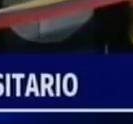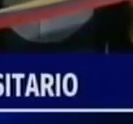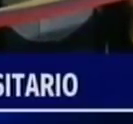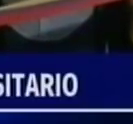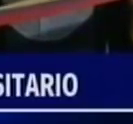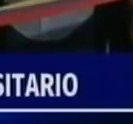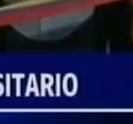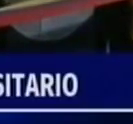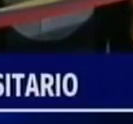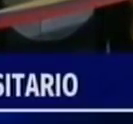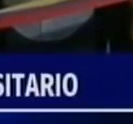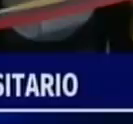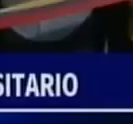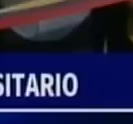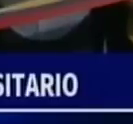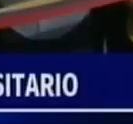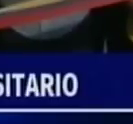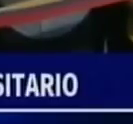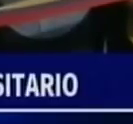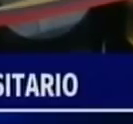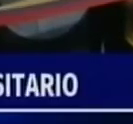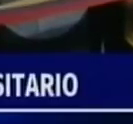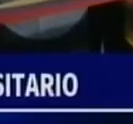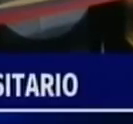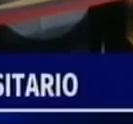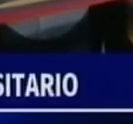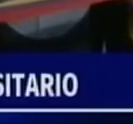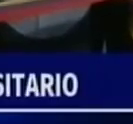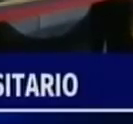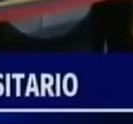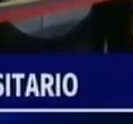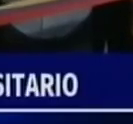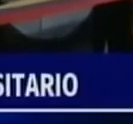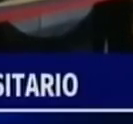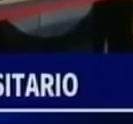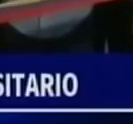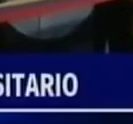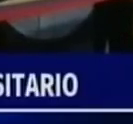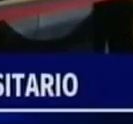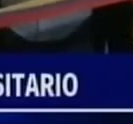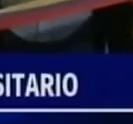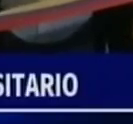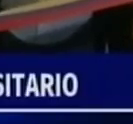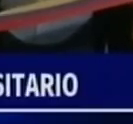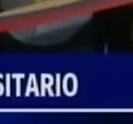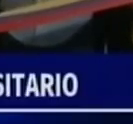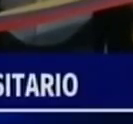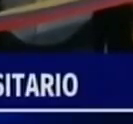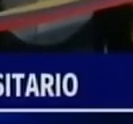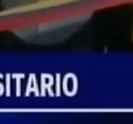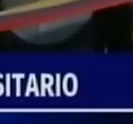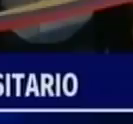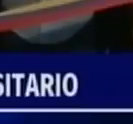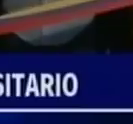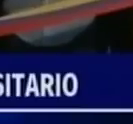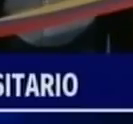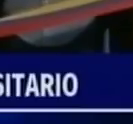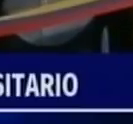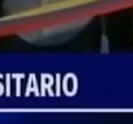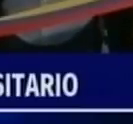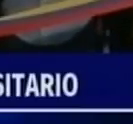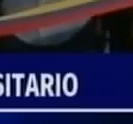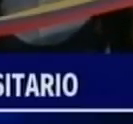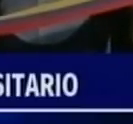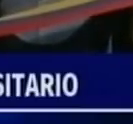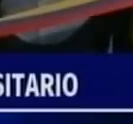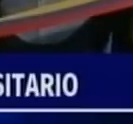y miles de estudiantes en carreras que al final no se corresponde con las necesidades de producción de alimento,